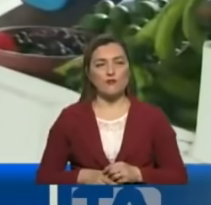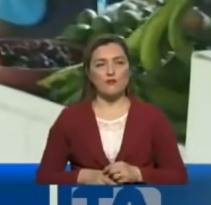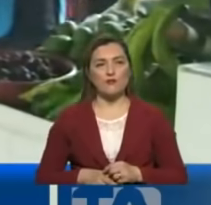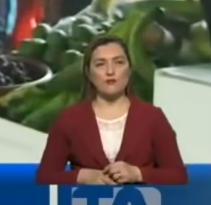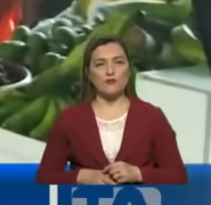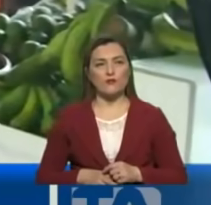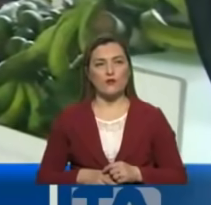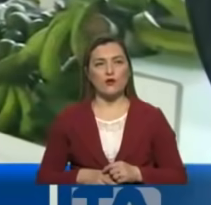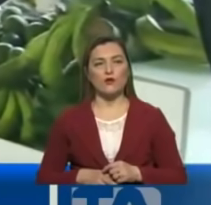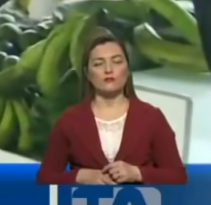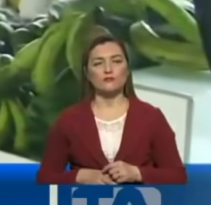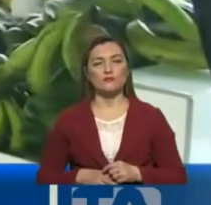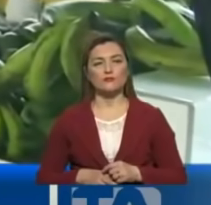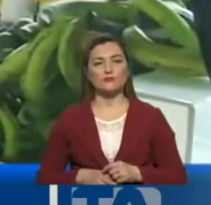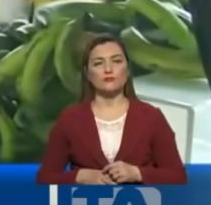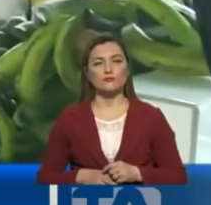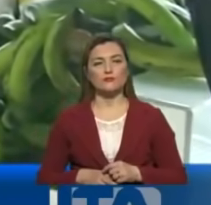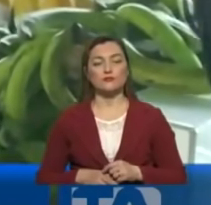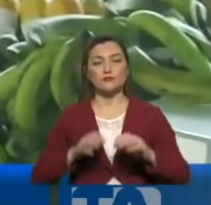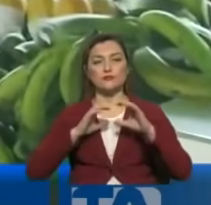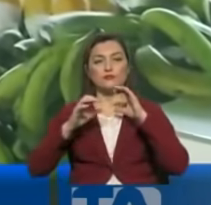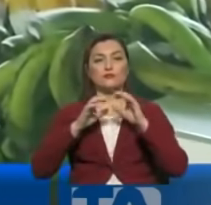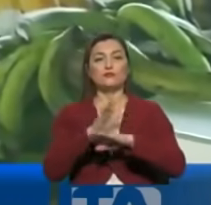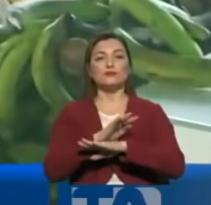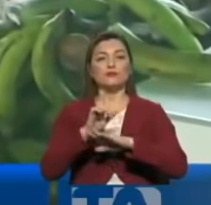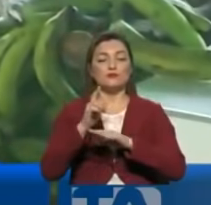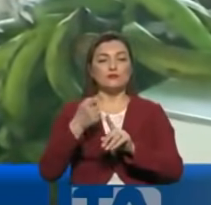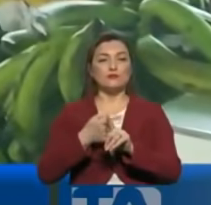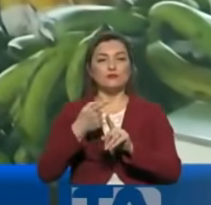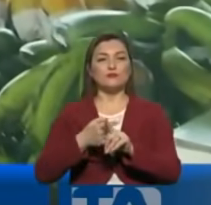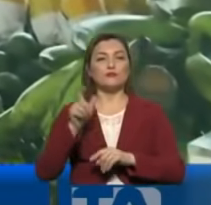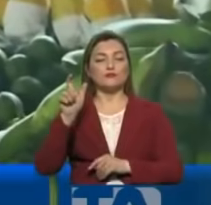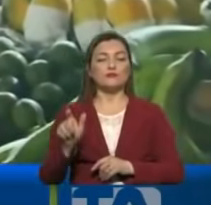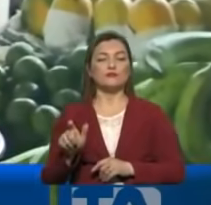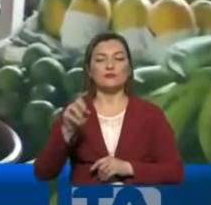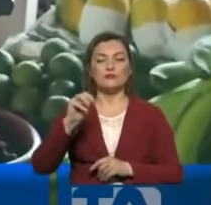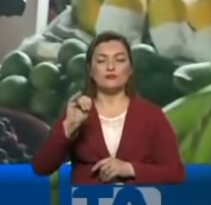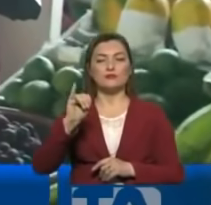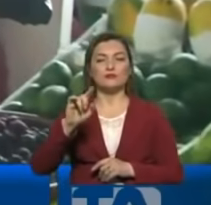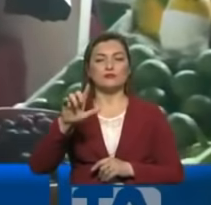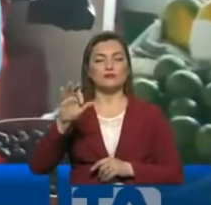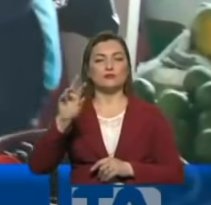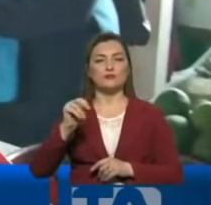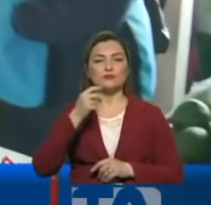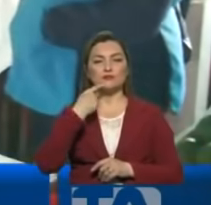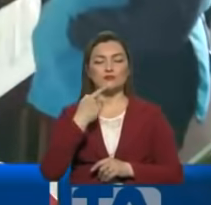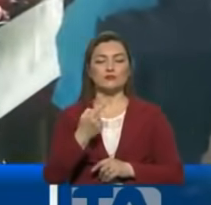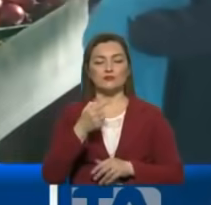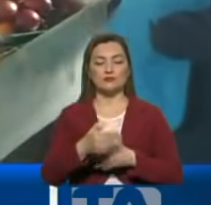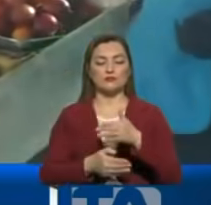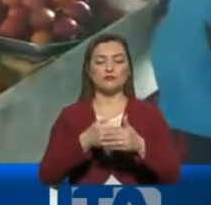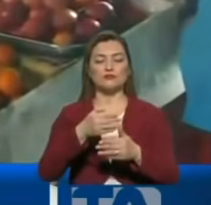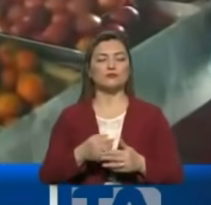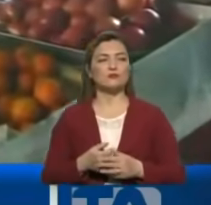el director de mercados del Distrito Metropolitano de Quito, el señor Milton Portilla, nos contaba que se realiza un